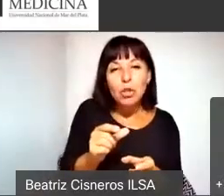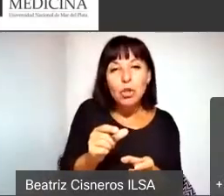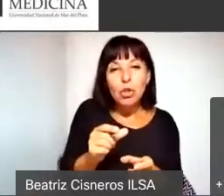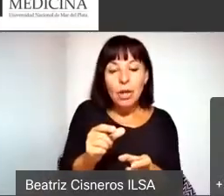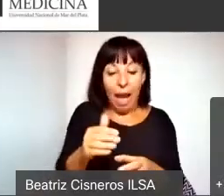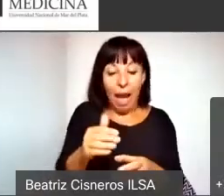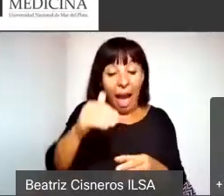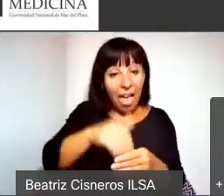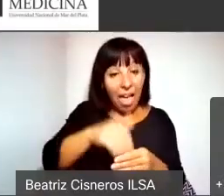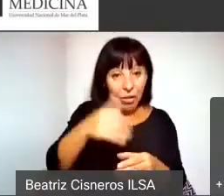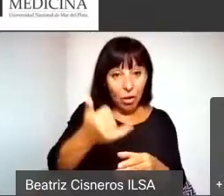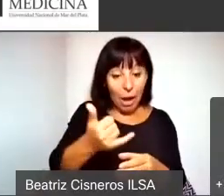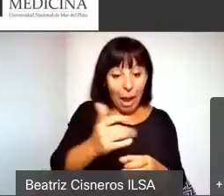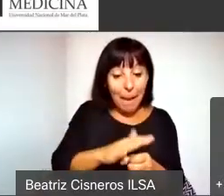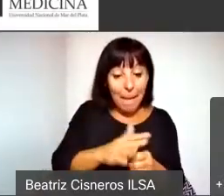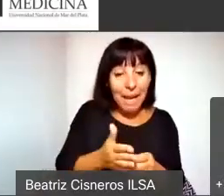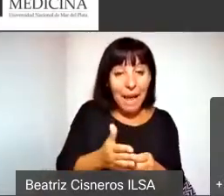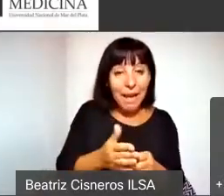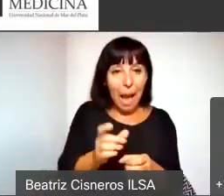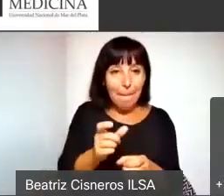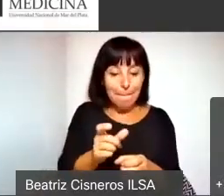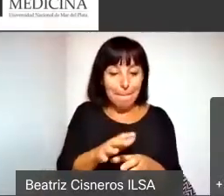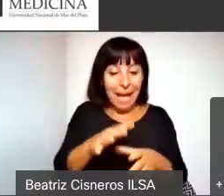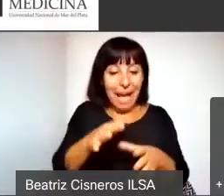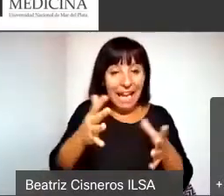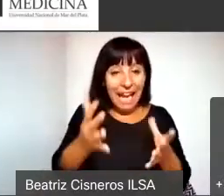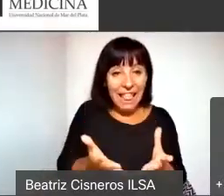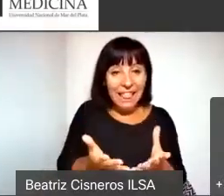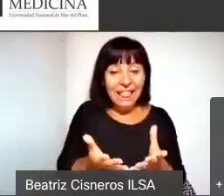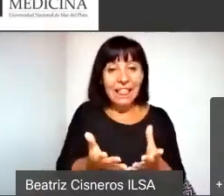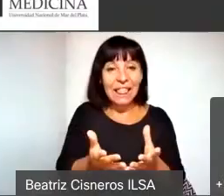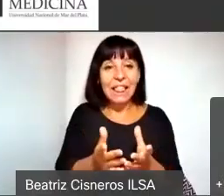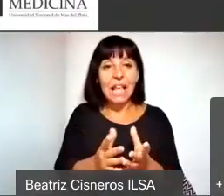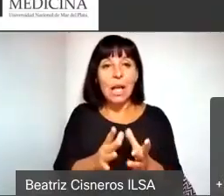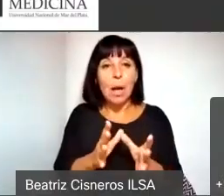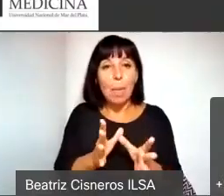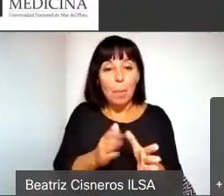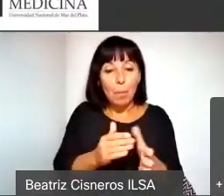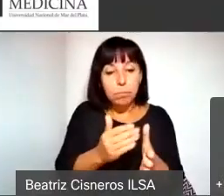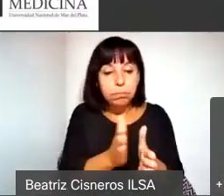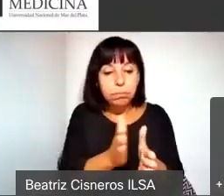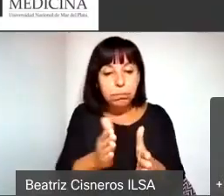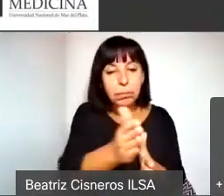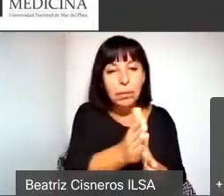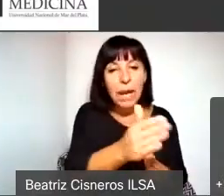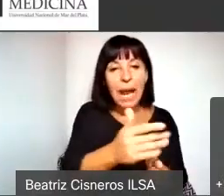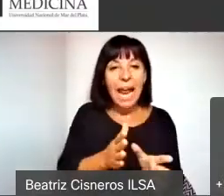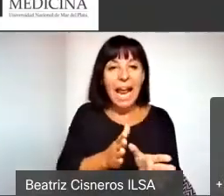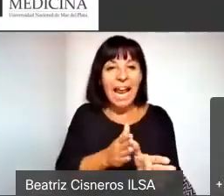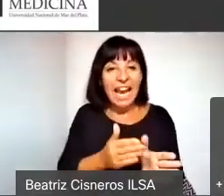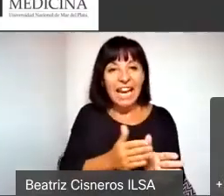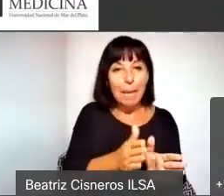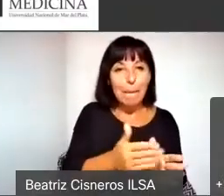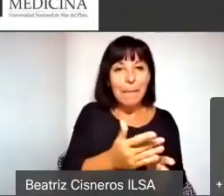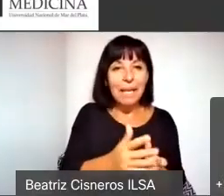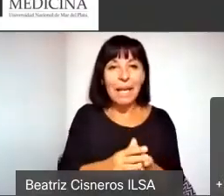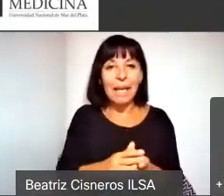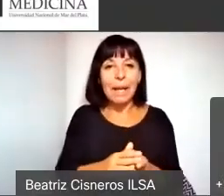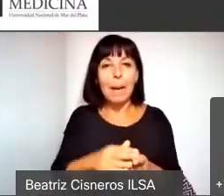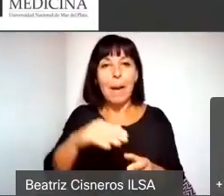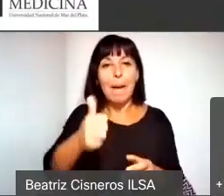dentro, su superficie es mayor. ¿Por qué? Porque genera repliegues que se internalizan dentro de lo que se conoce como